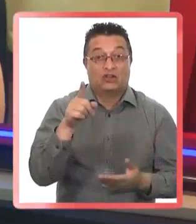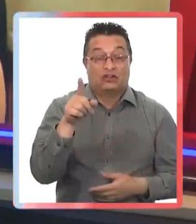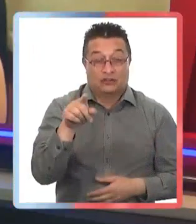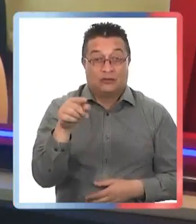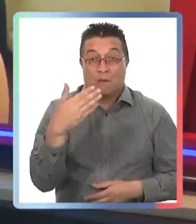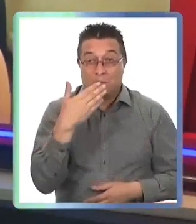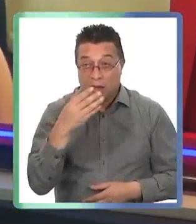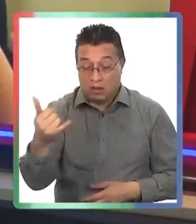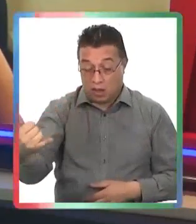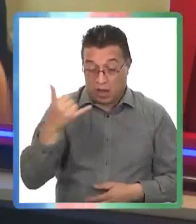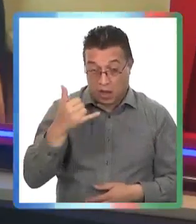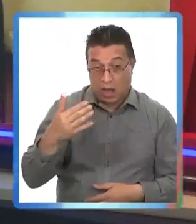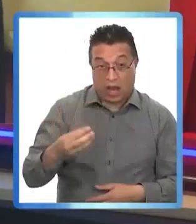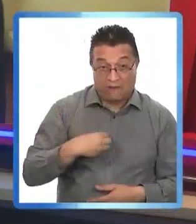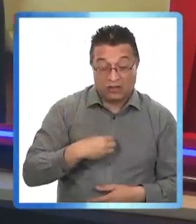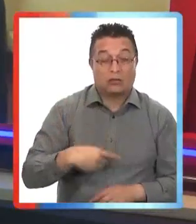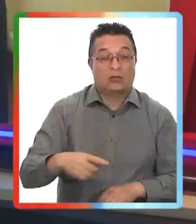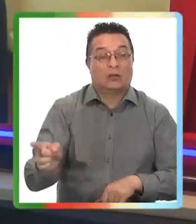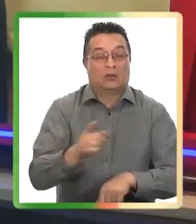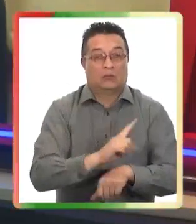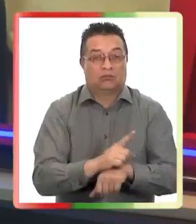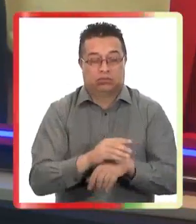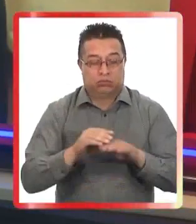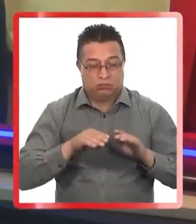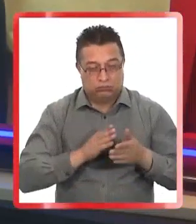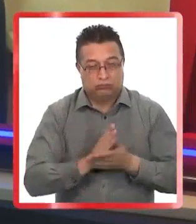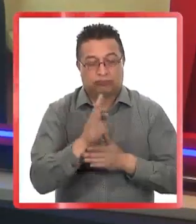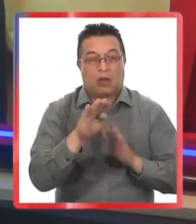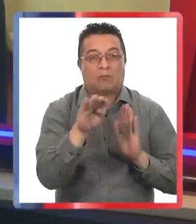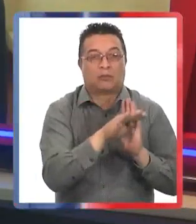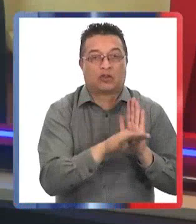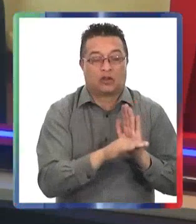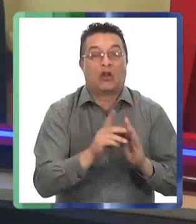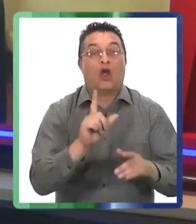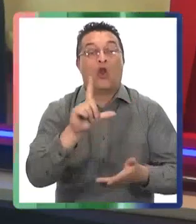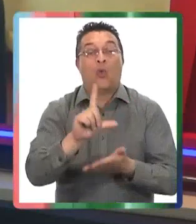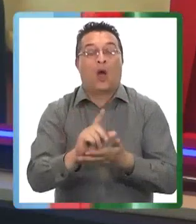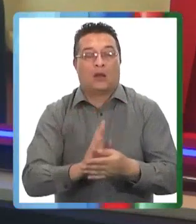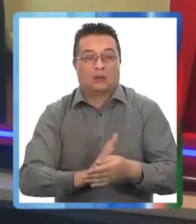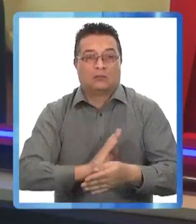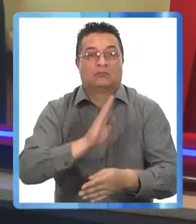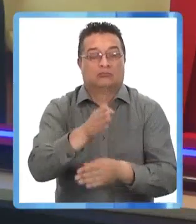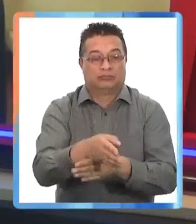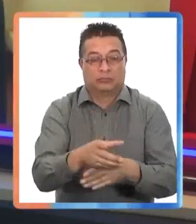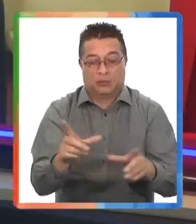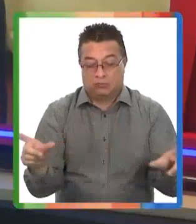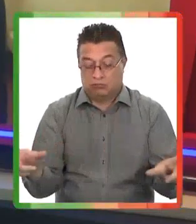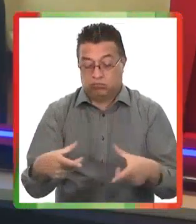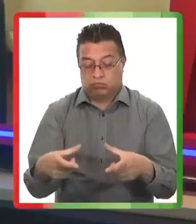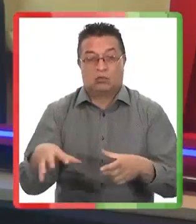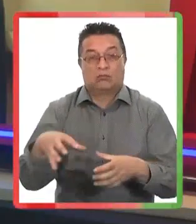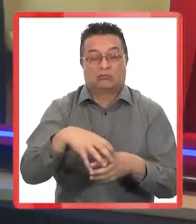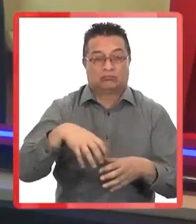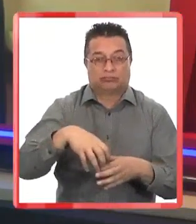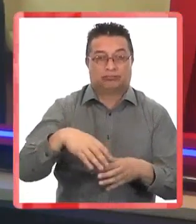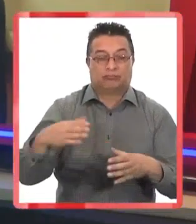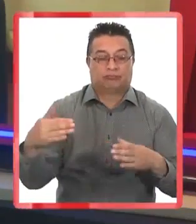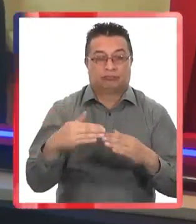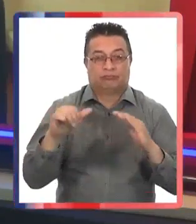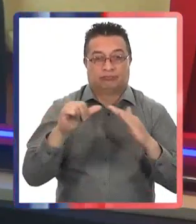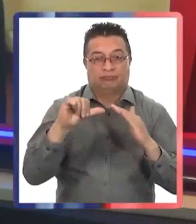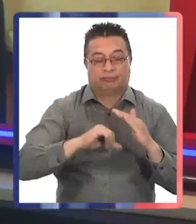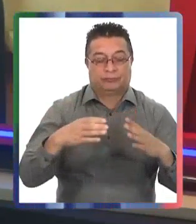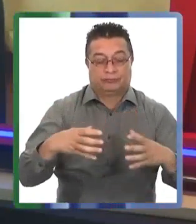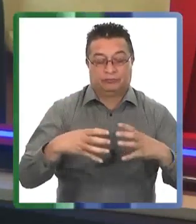del SAC o de Cernapesca reciben la alerta, inmediatamente se activan los protocolos, se visita el lugar, se aíslan no